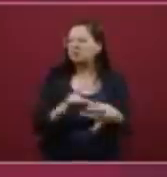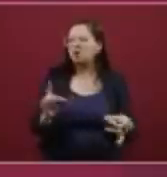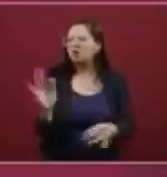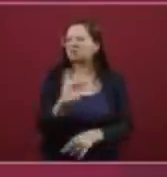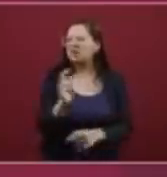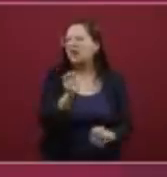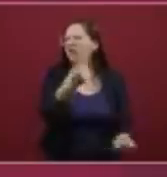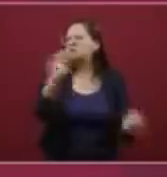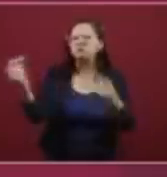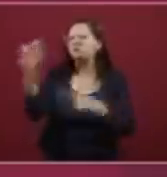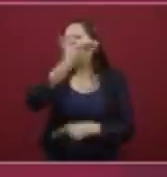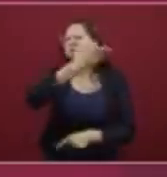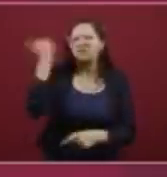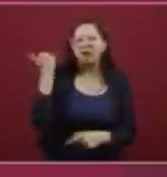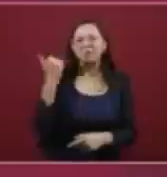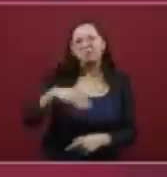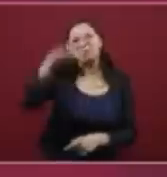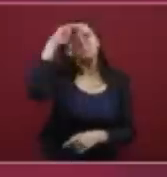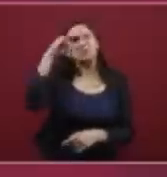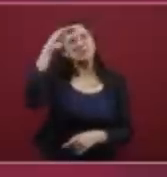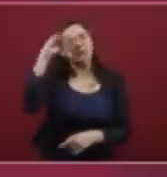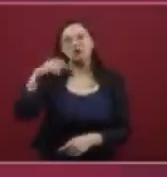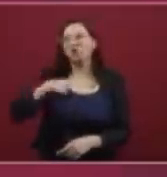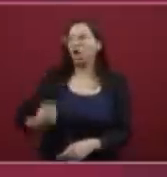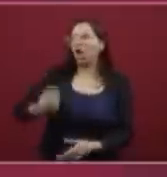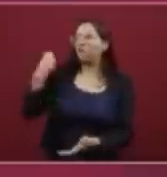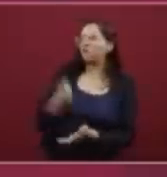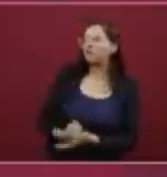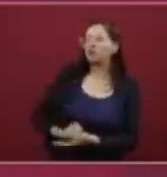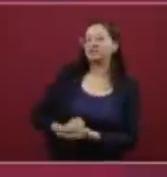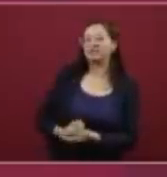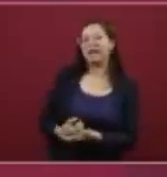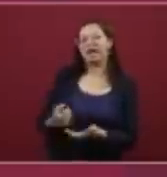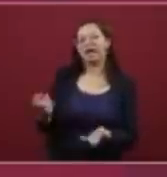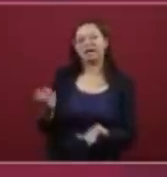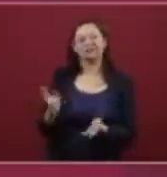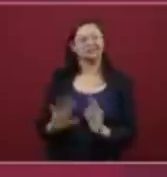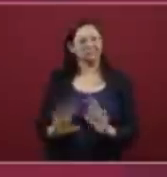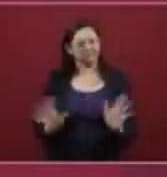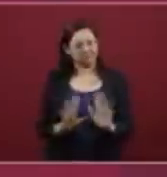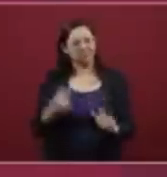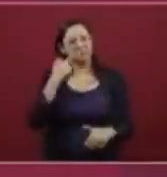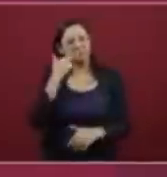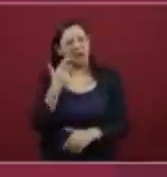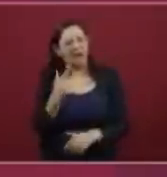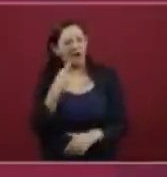piensa que es un capricho. Ya ven que